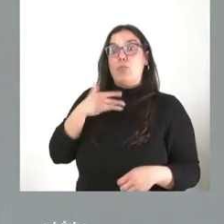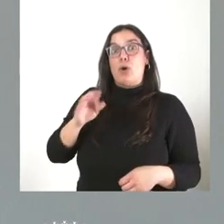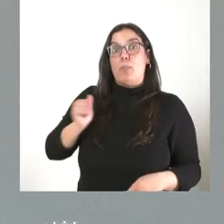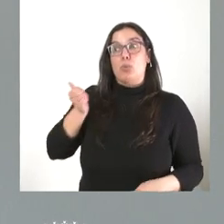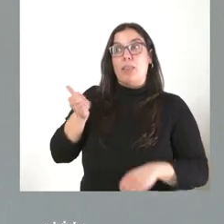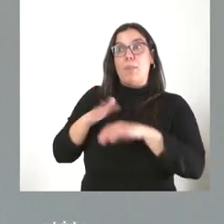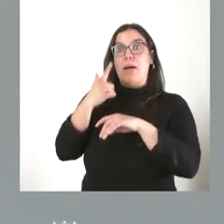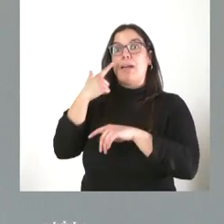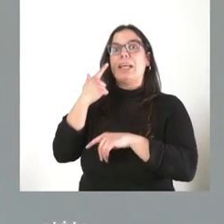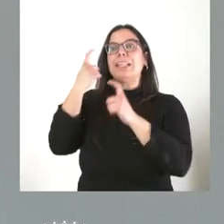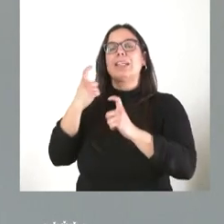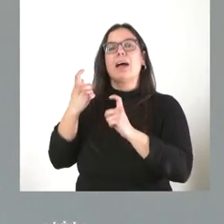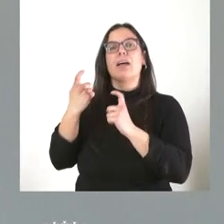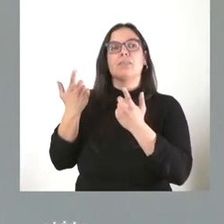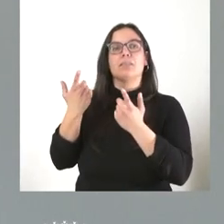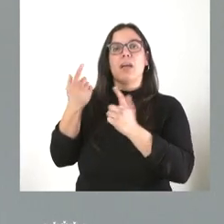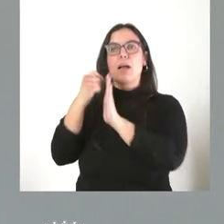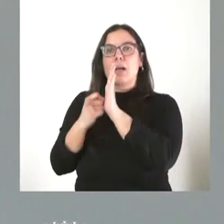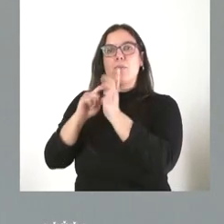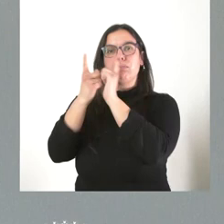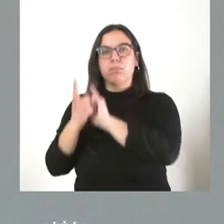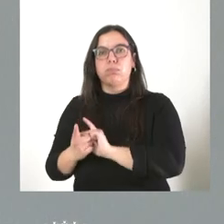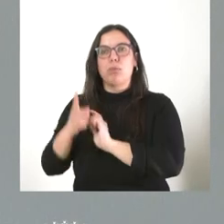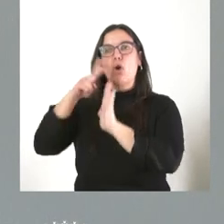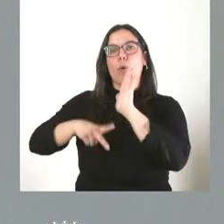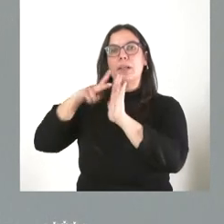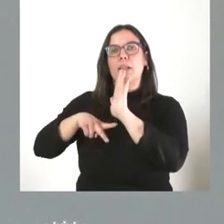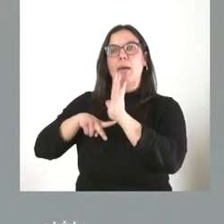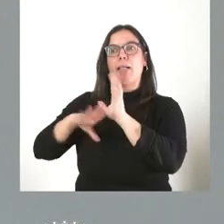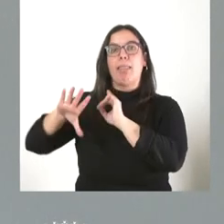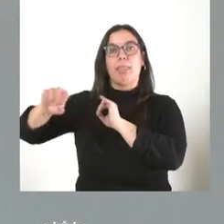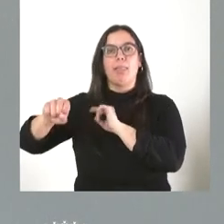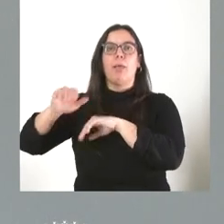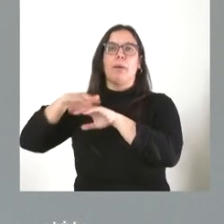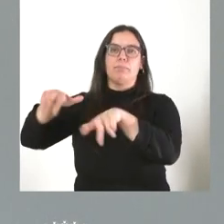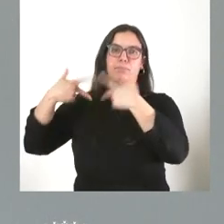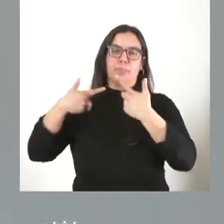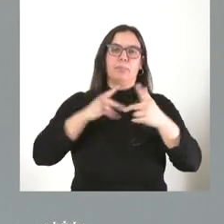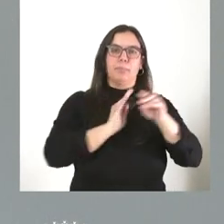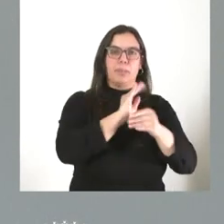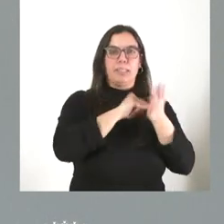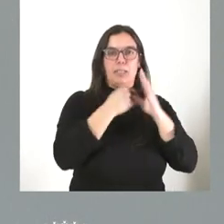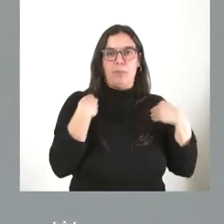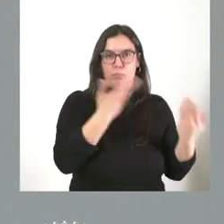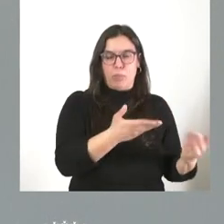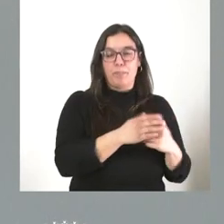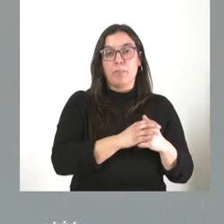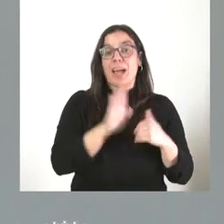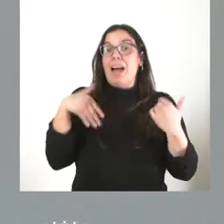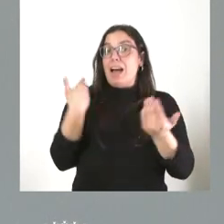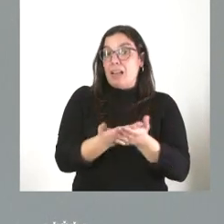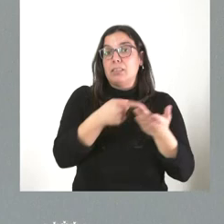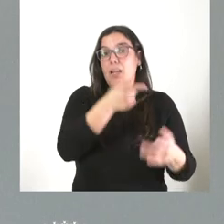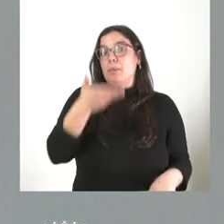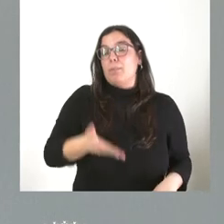ver qué tipo de variables Sí qué normativa nos pueden permitir habilitar ese mecanismo que usted reconoce Mientras tanto lo que es muy importante